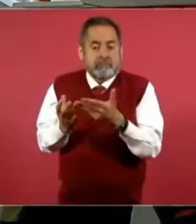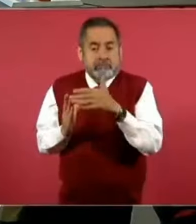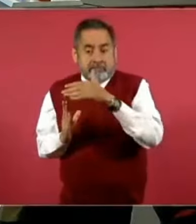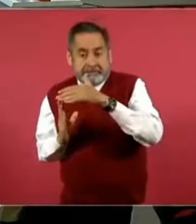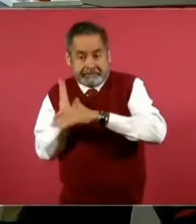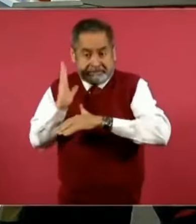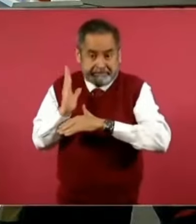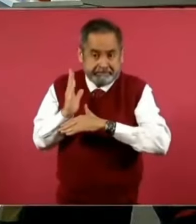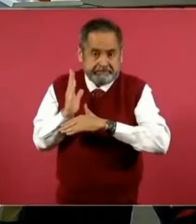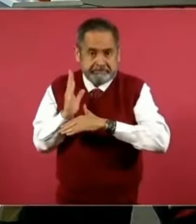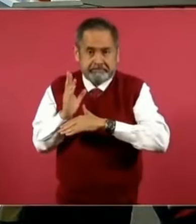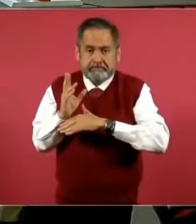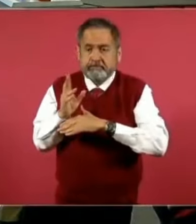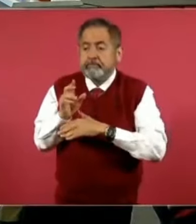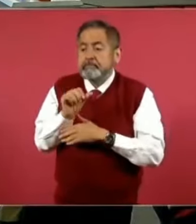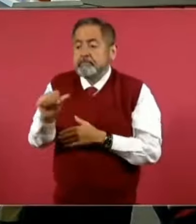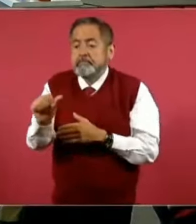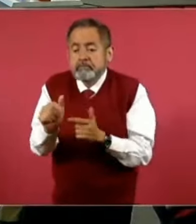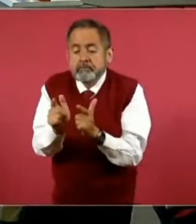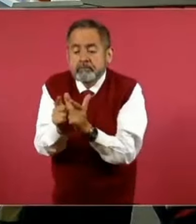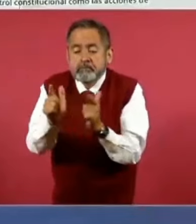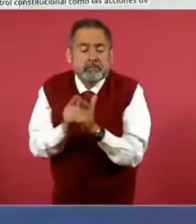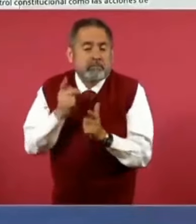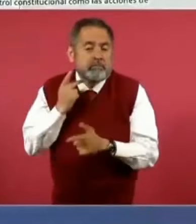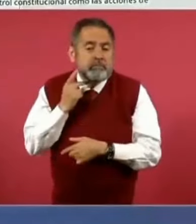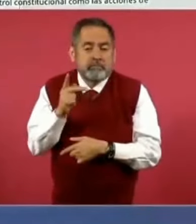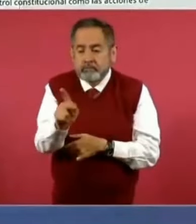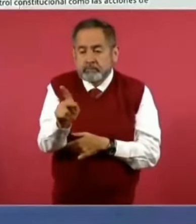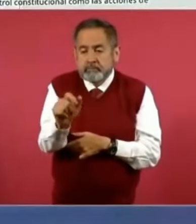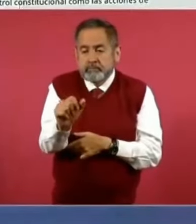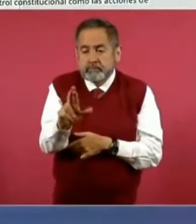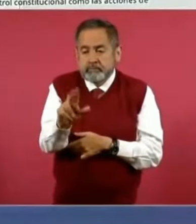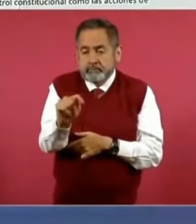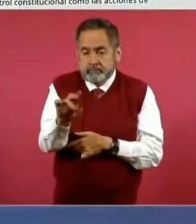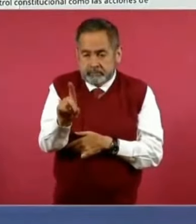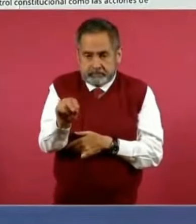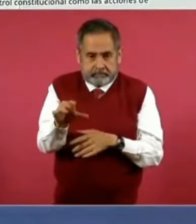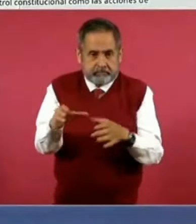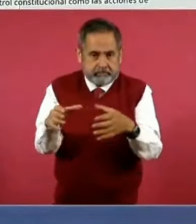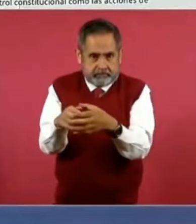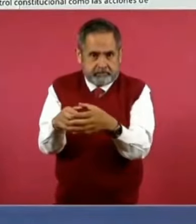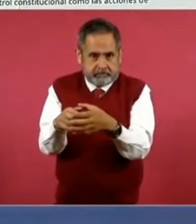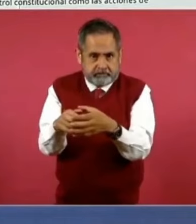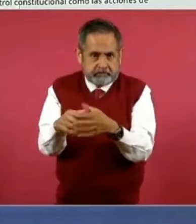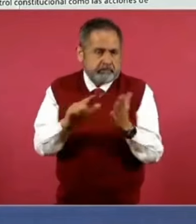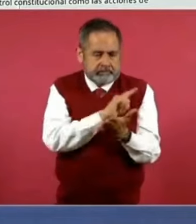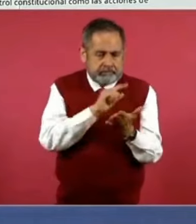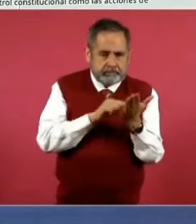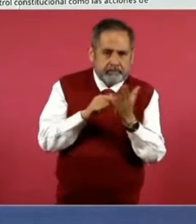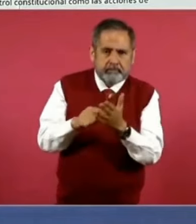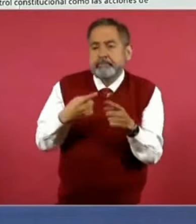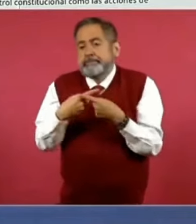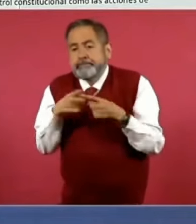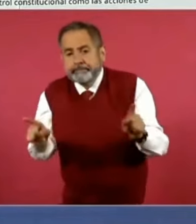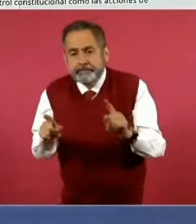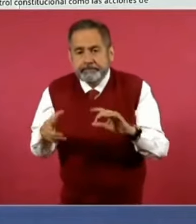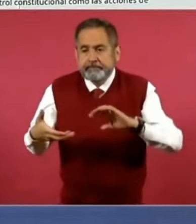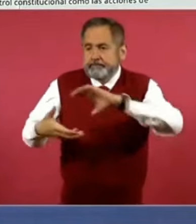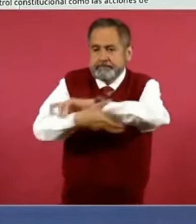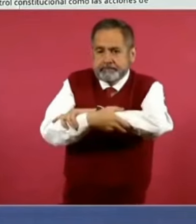con partidos Así es la aplicación del principio no con